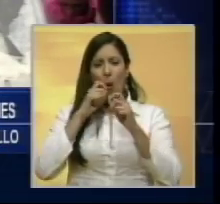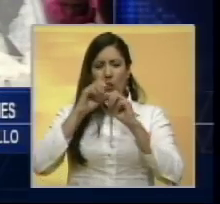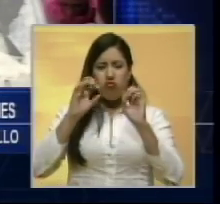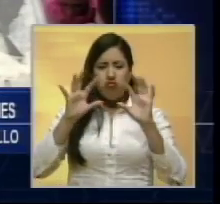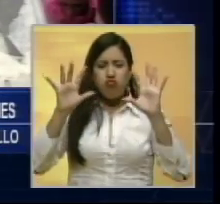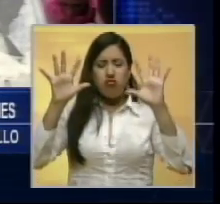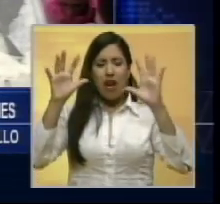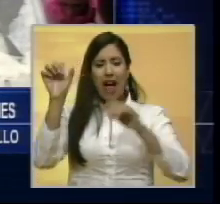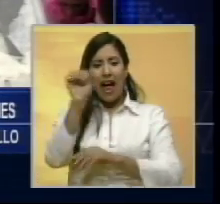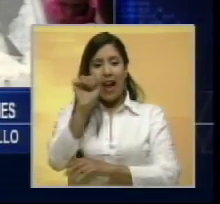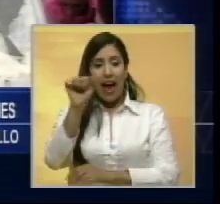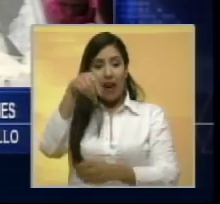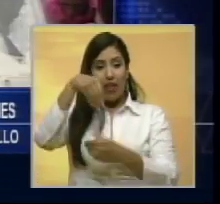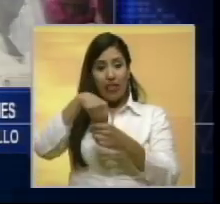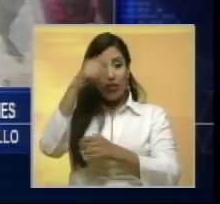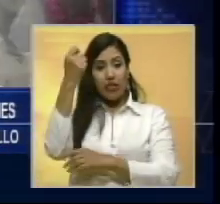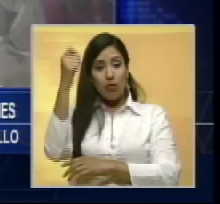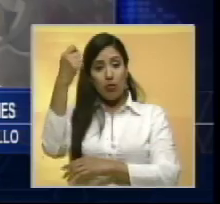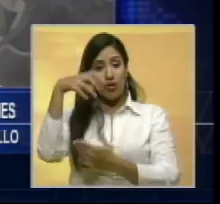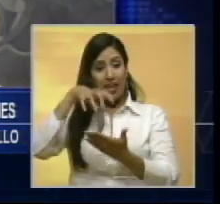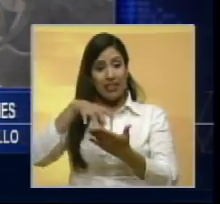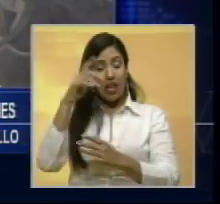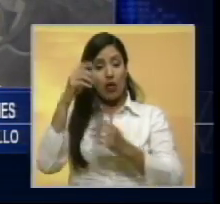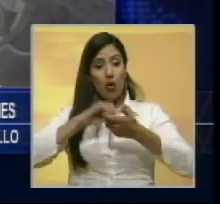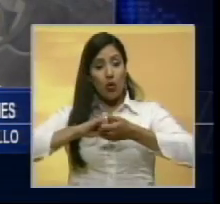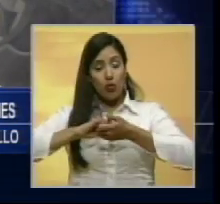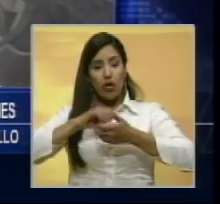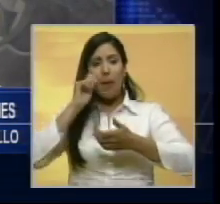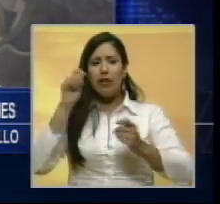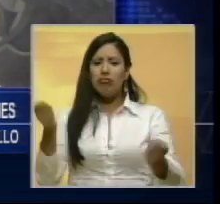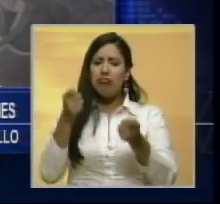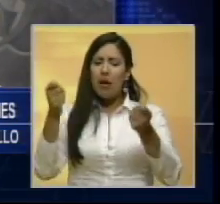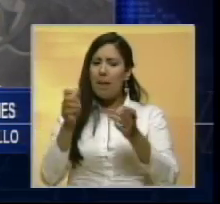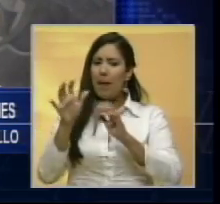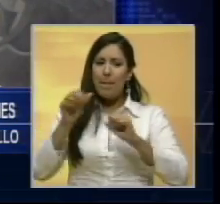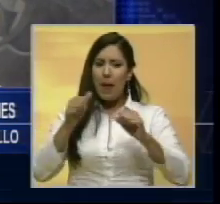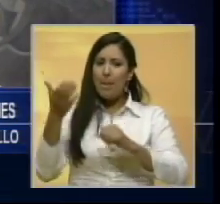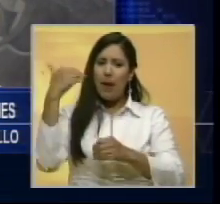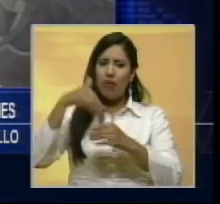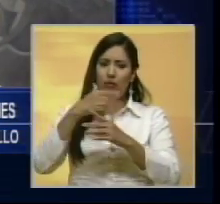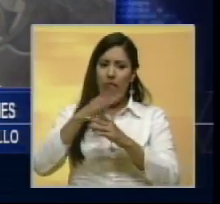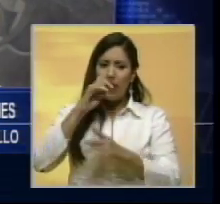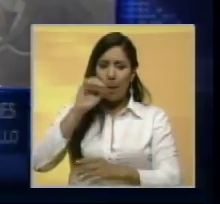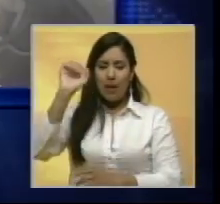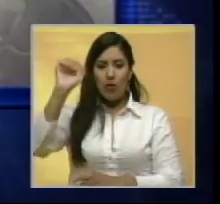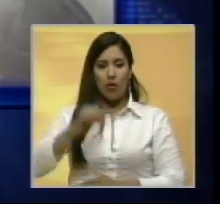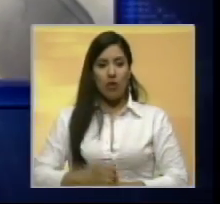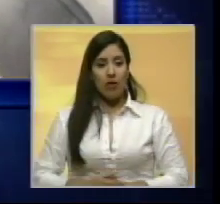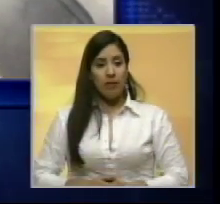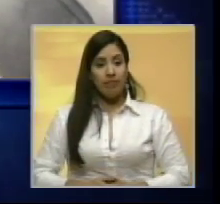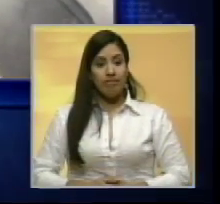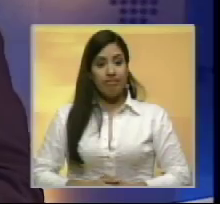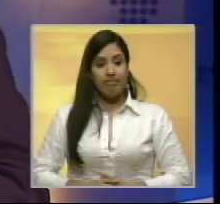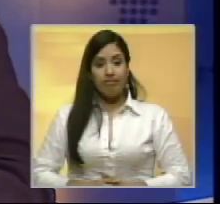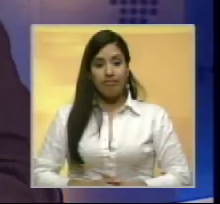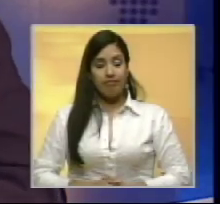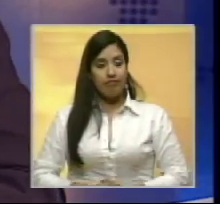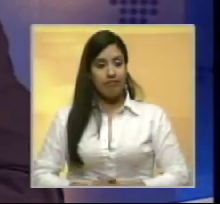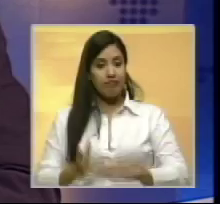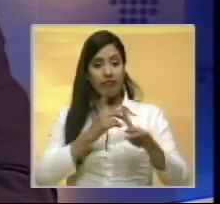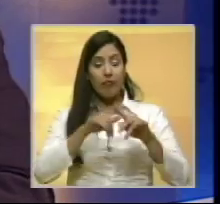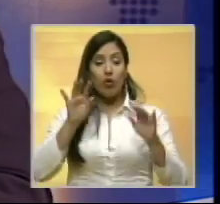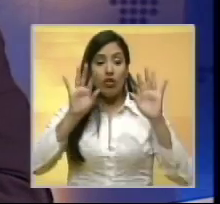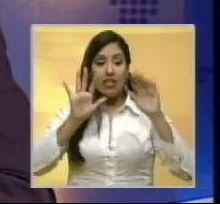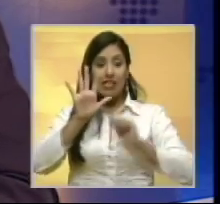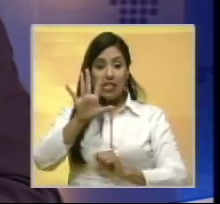Molotov el automóvil del parlamentario en el estado Trujillo, quien estaba promoviendo la activación del revocatorio en esta entidad. Más